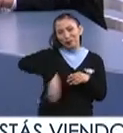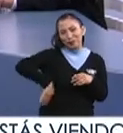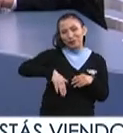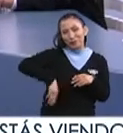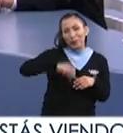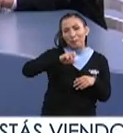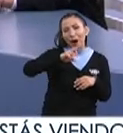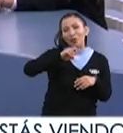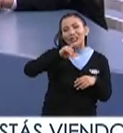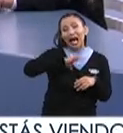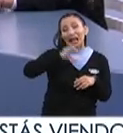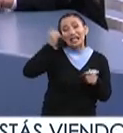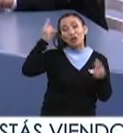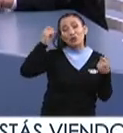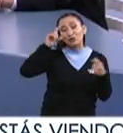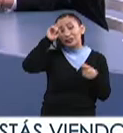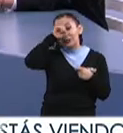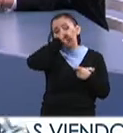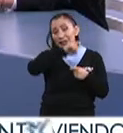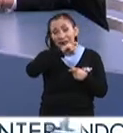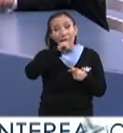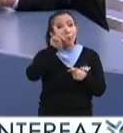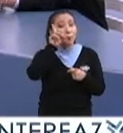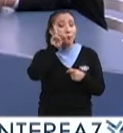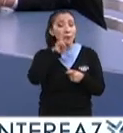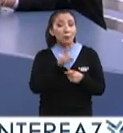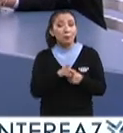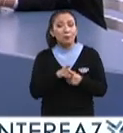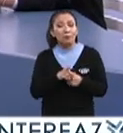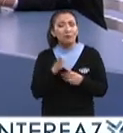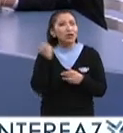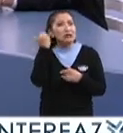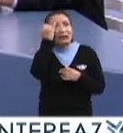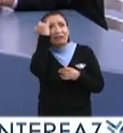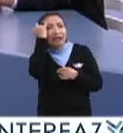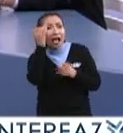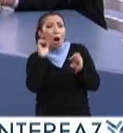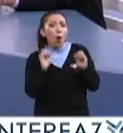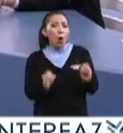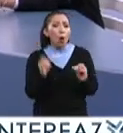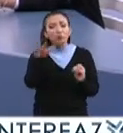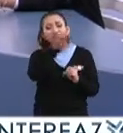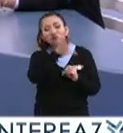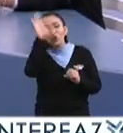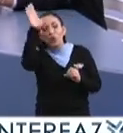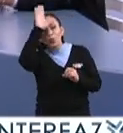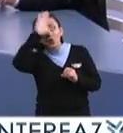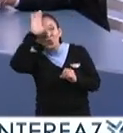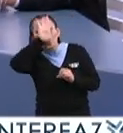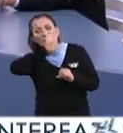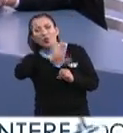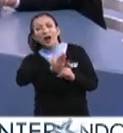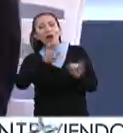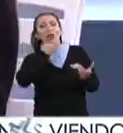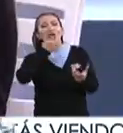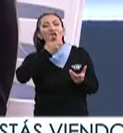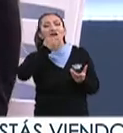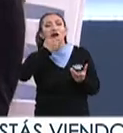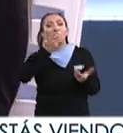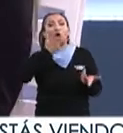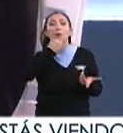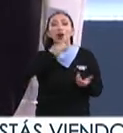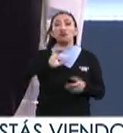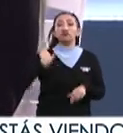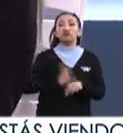hay todavía dificultades, no sé si ideológica, pero sí de nuestra cultura, que es una cultura